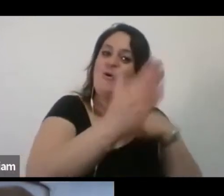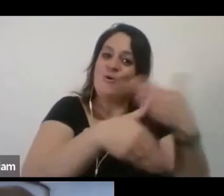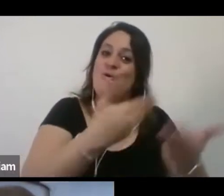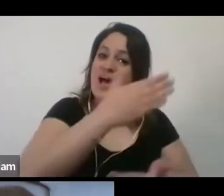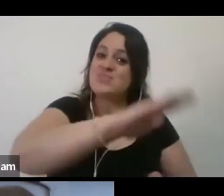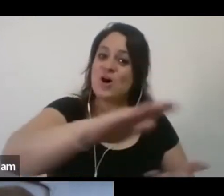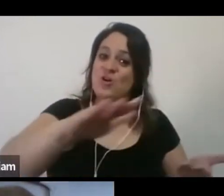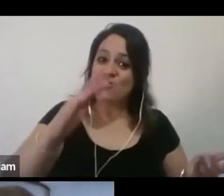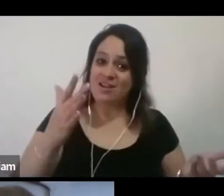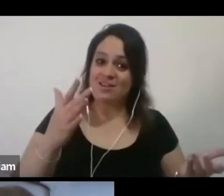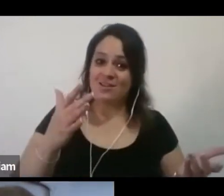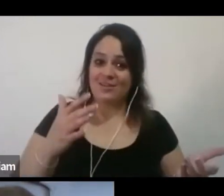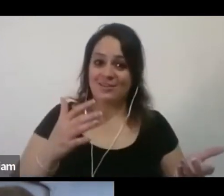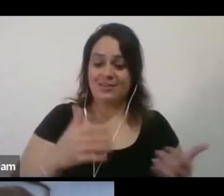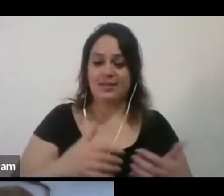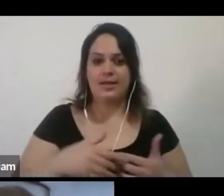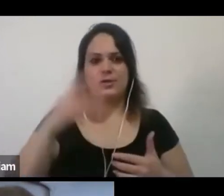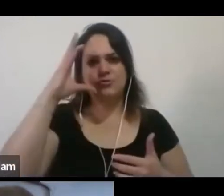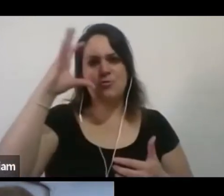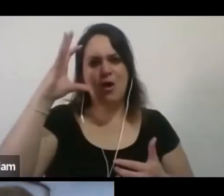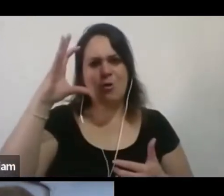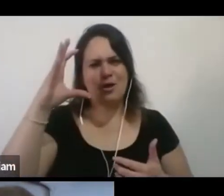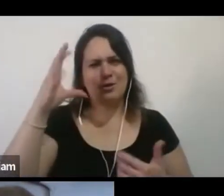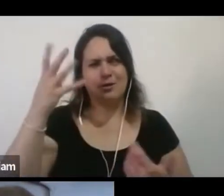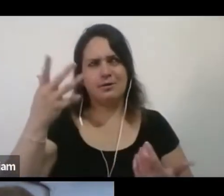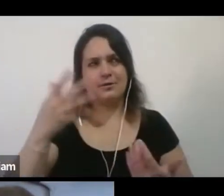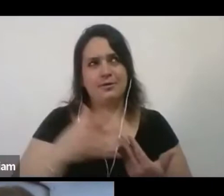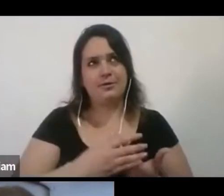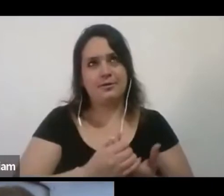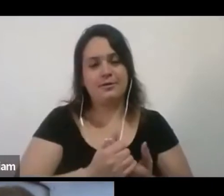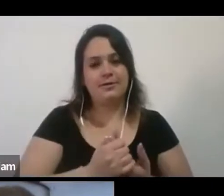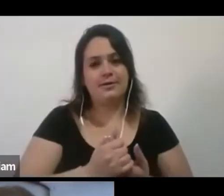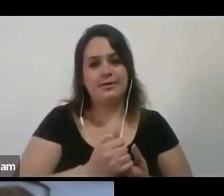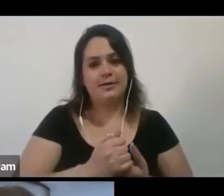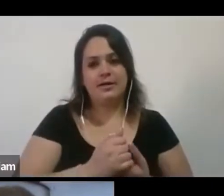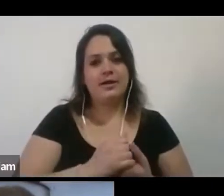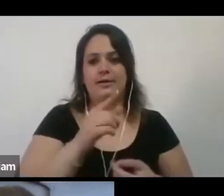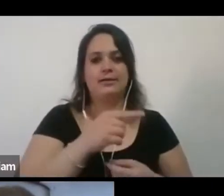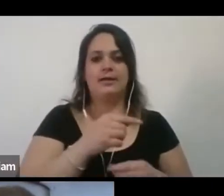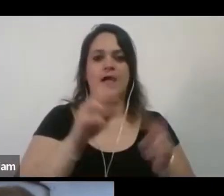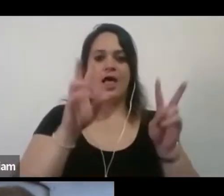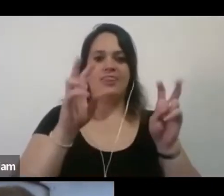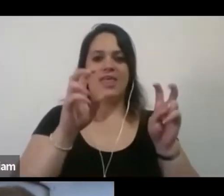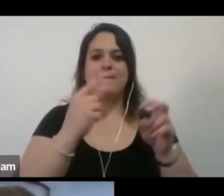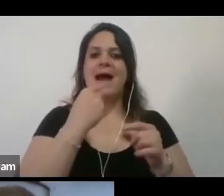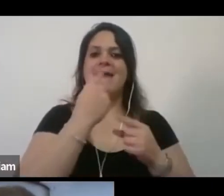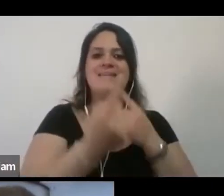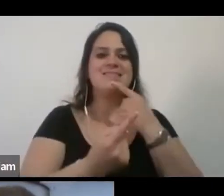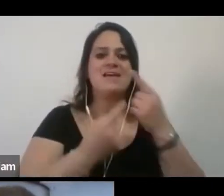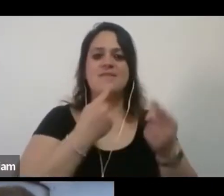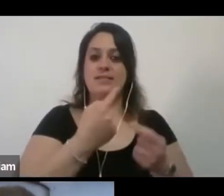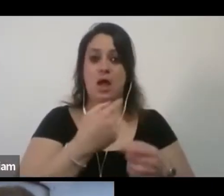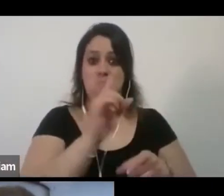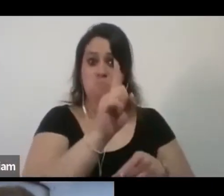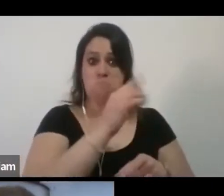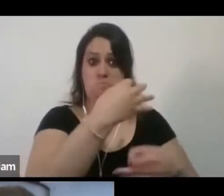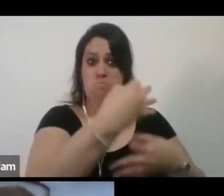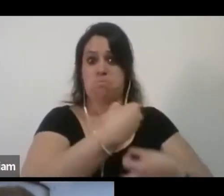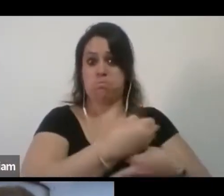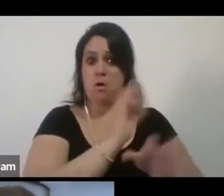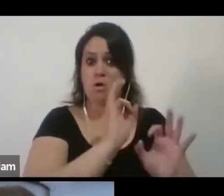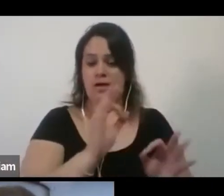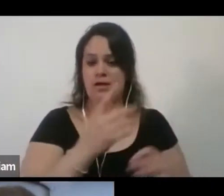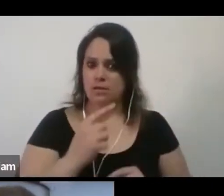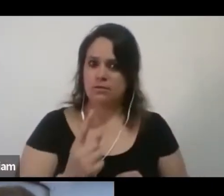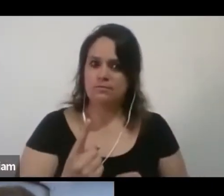trabajando, y me acuerdo que a nosotros no nos enseñan el tema de las entrevistas, y hacer entrevistas, cuando tuve